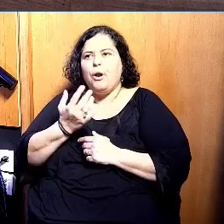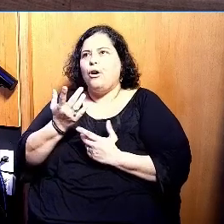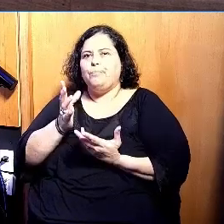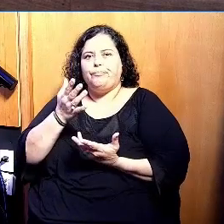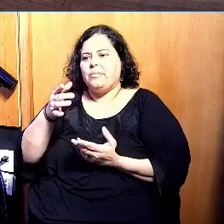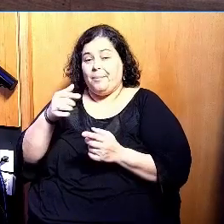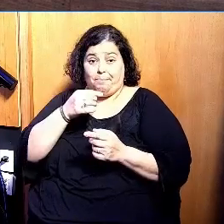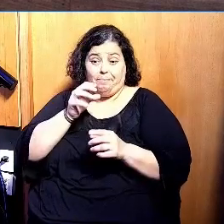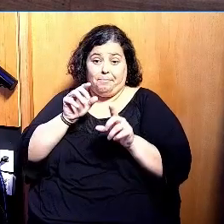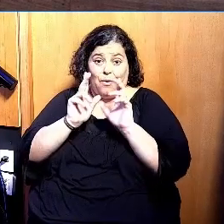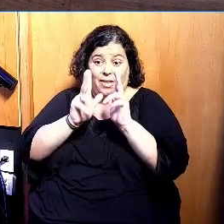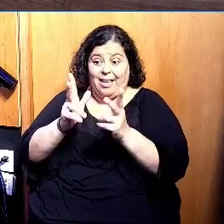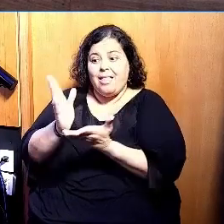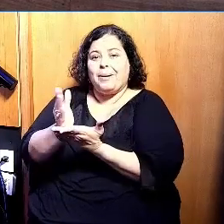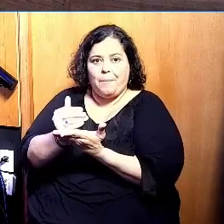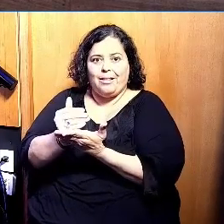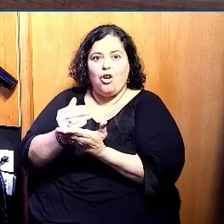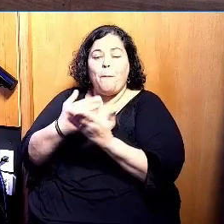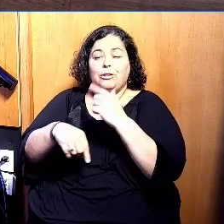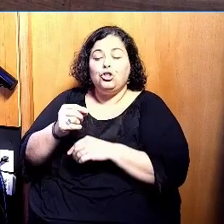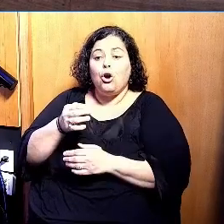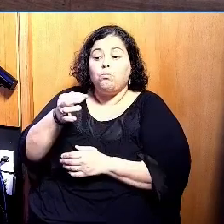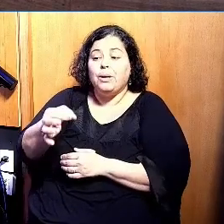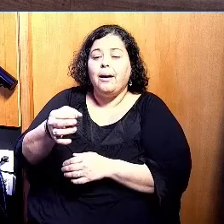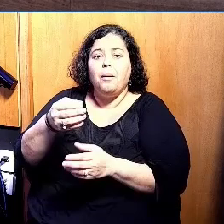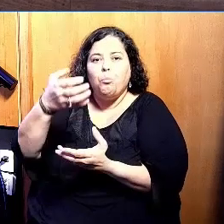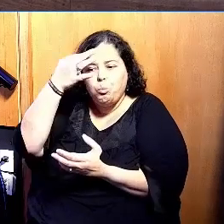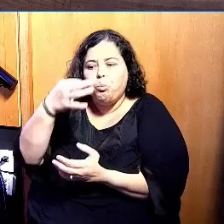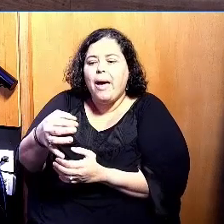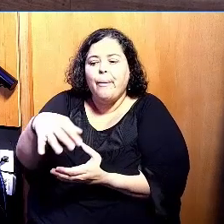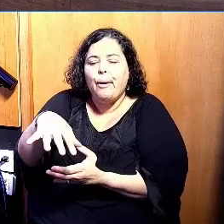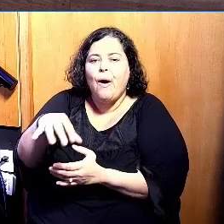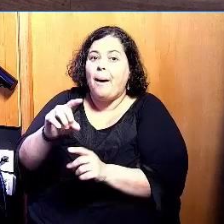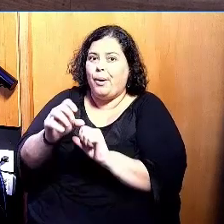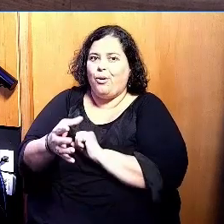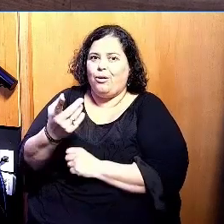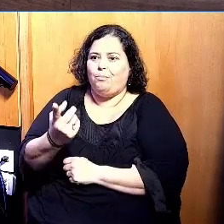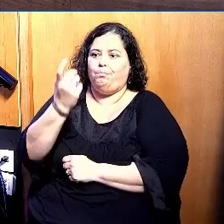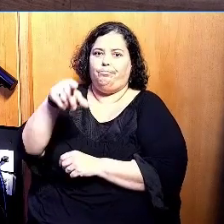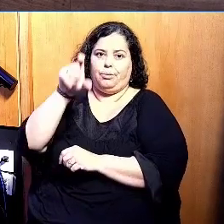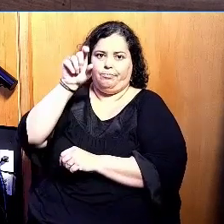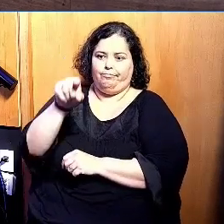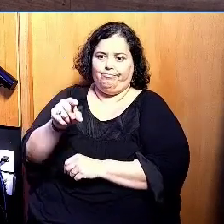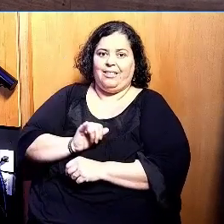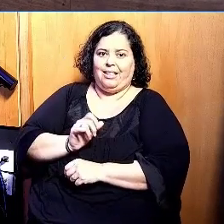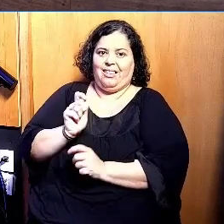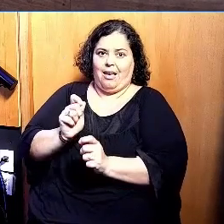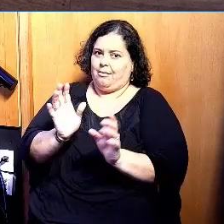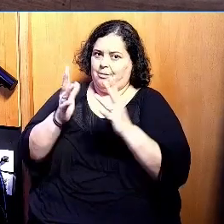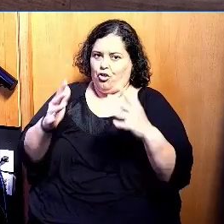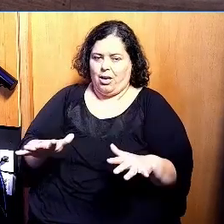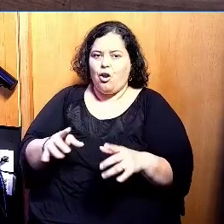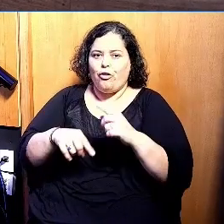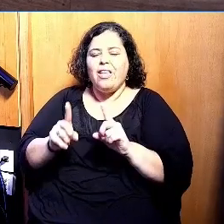localidad podíamos hacer identificar a una persona, puede decirse que lo hicimos de una forma manual, pero bueno, tenemos que profundizar en